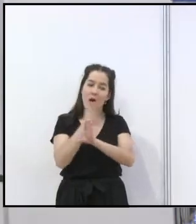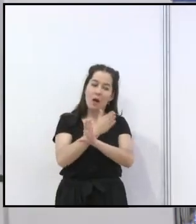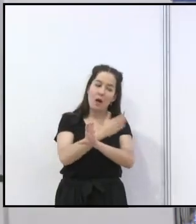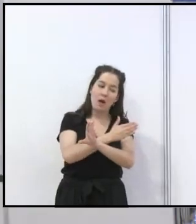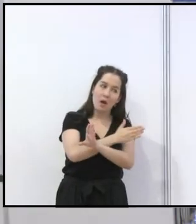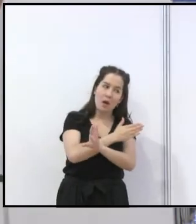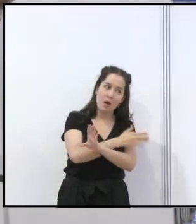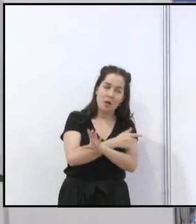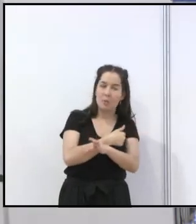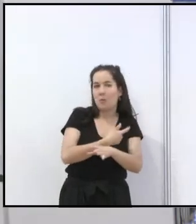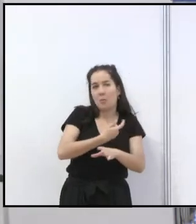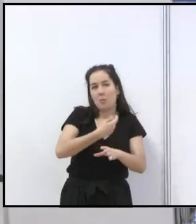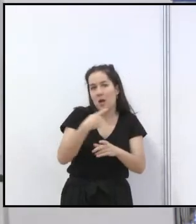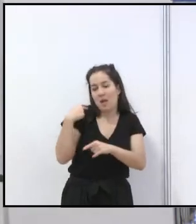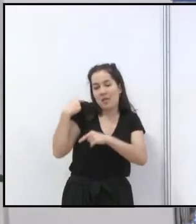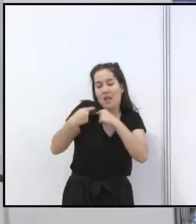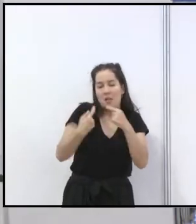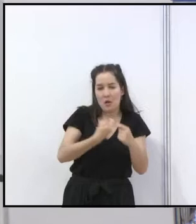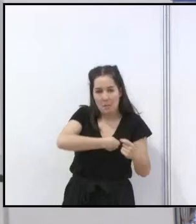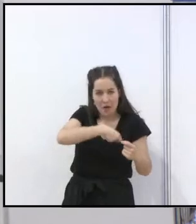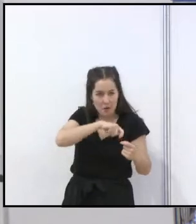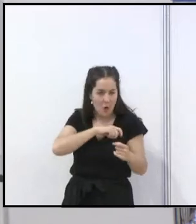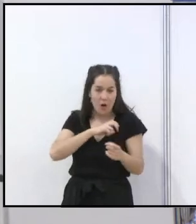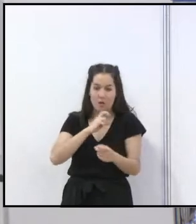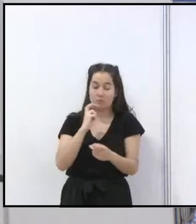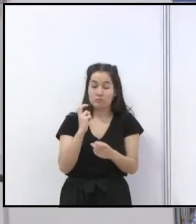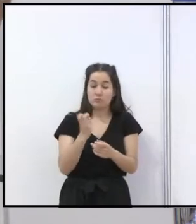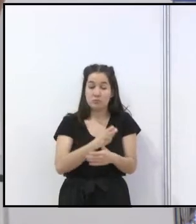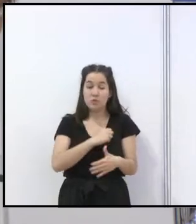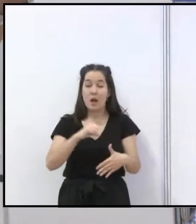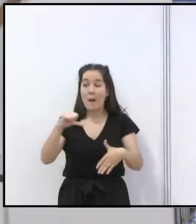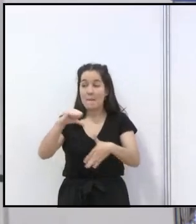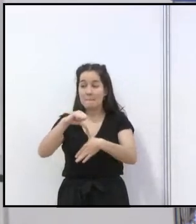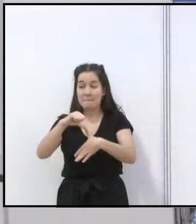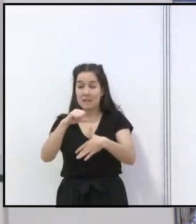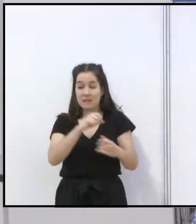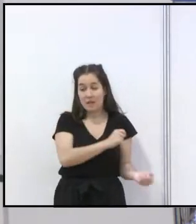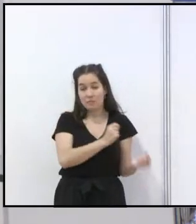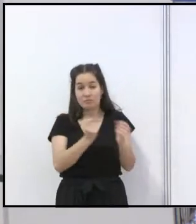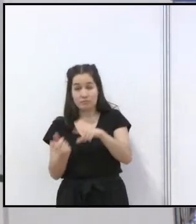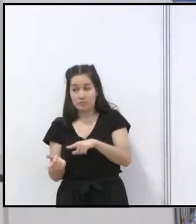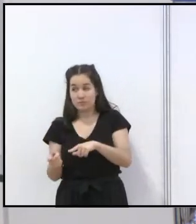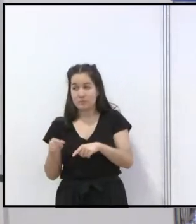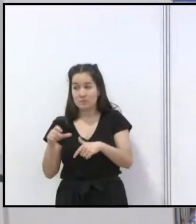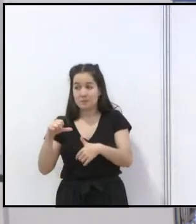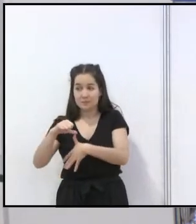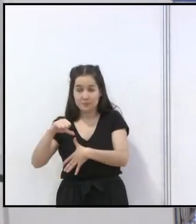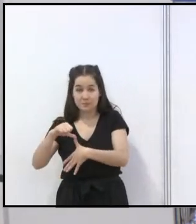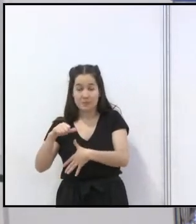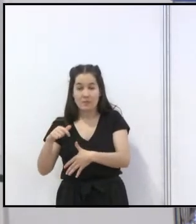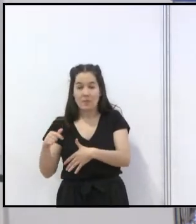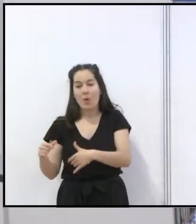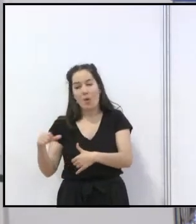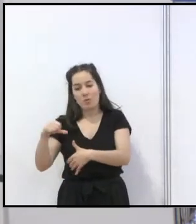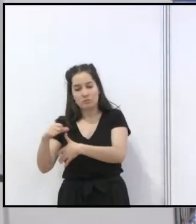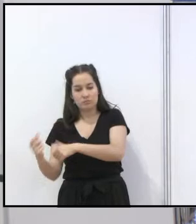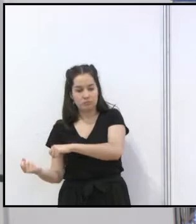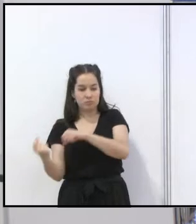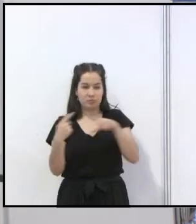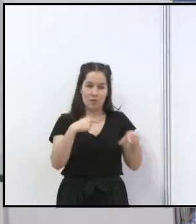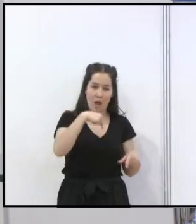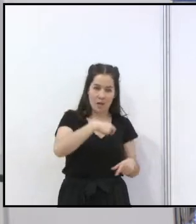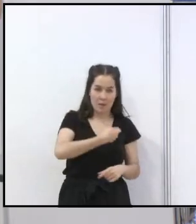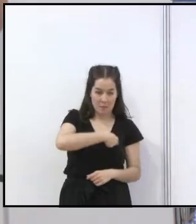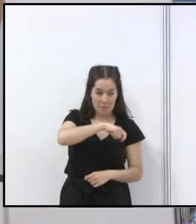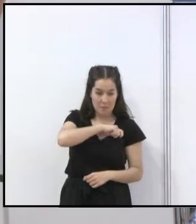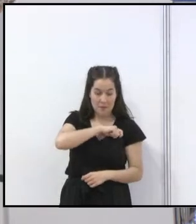puede ser la española, exportada hacia América Latina, o la de América Latina exportada hacia aquí,